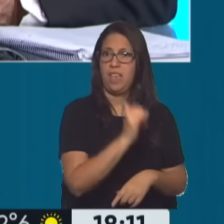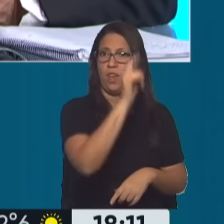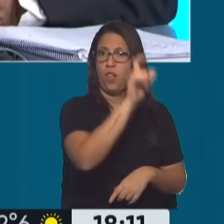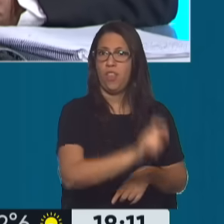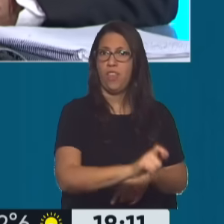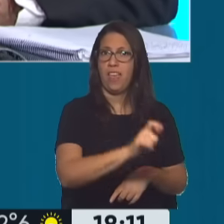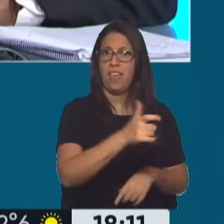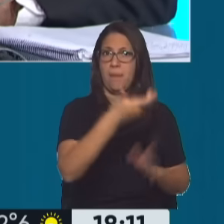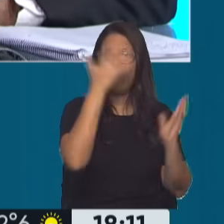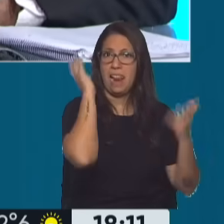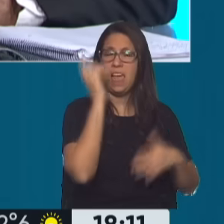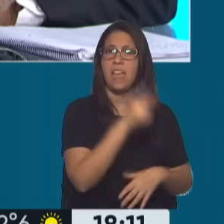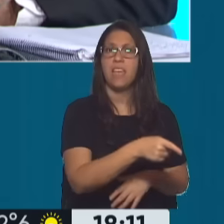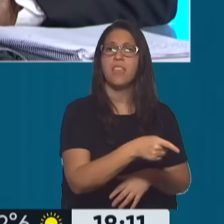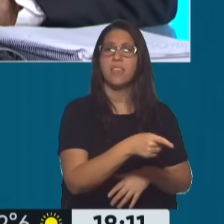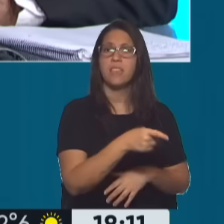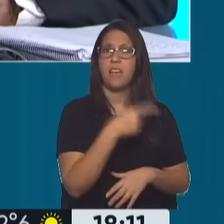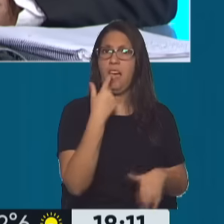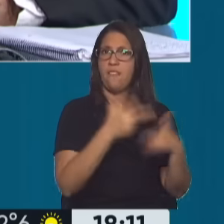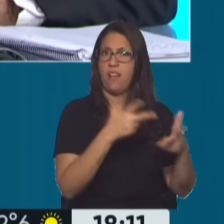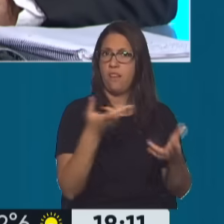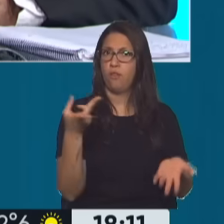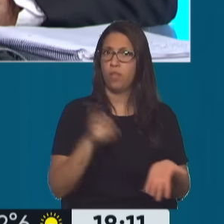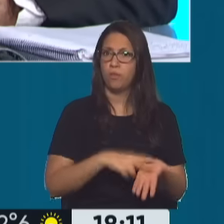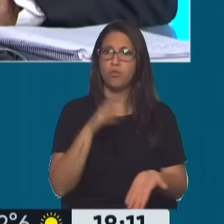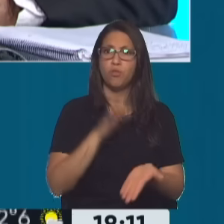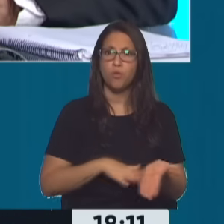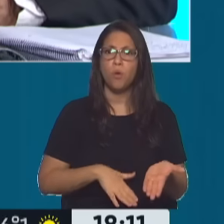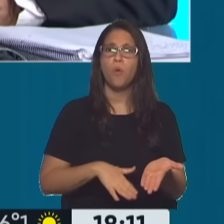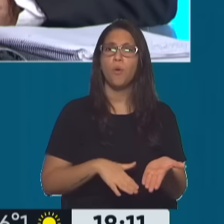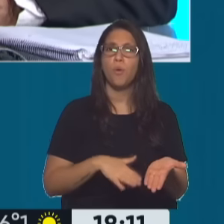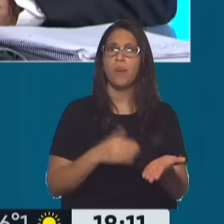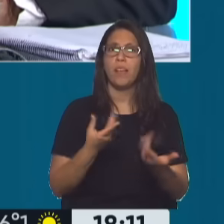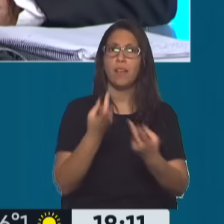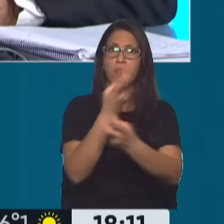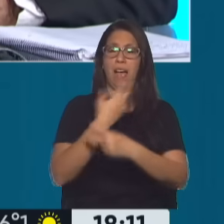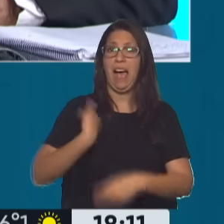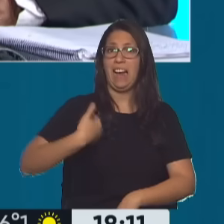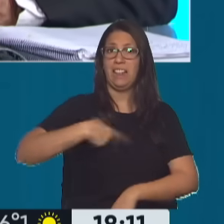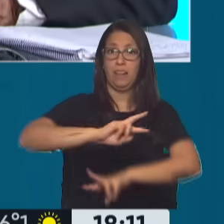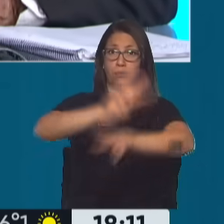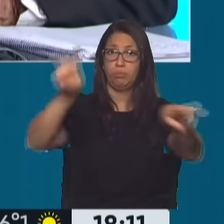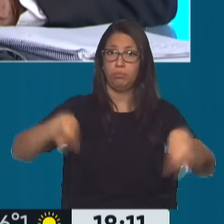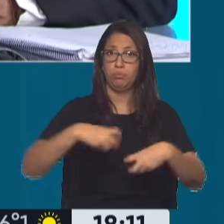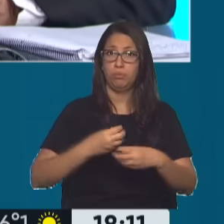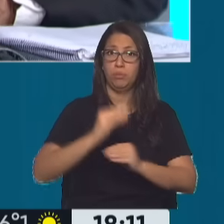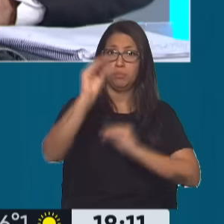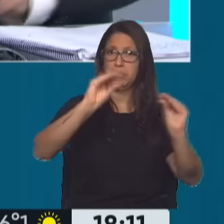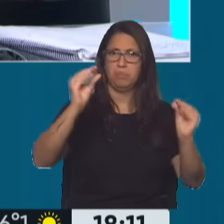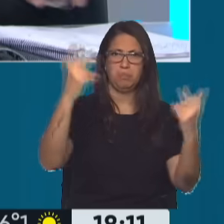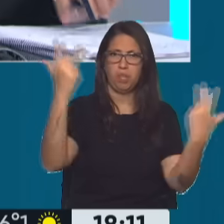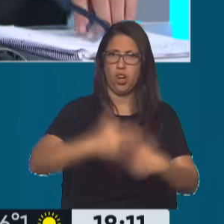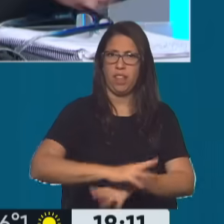de futuro gobierno de Milei, hablaba otra vez de la idea de eliminar la coparticipación. El tema del plan de obras